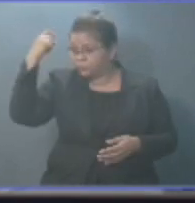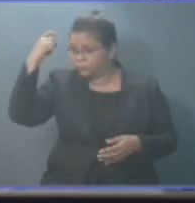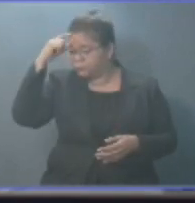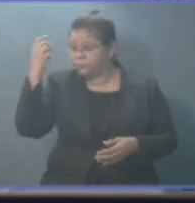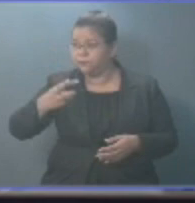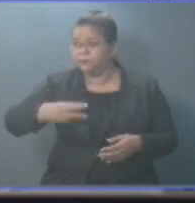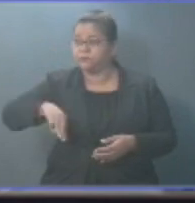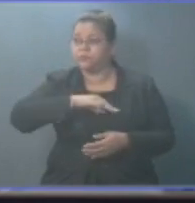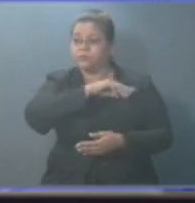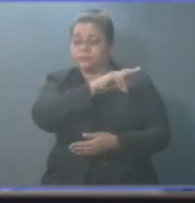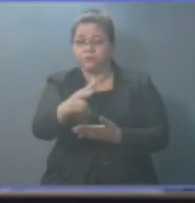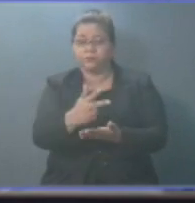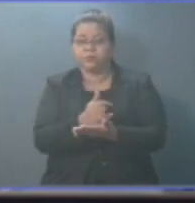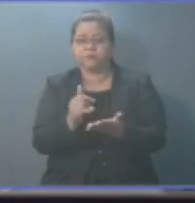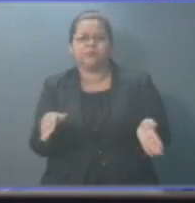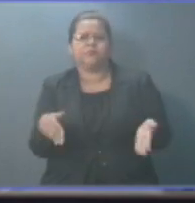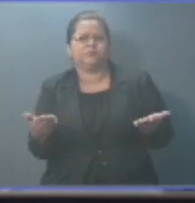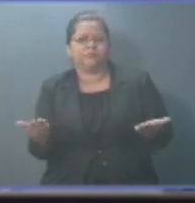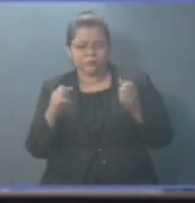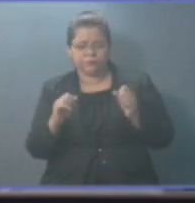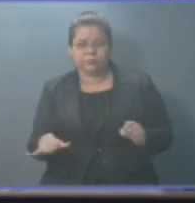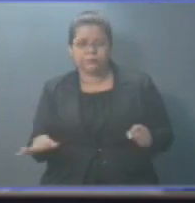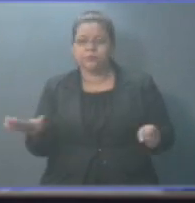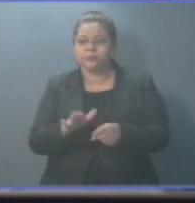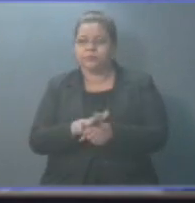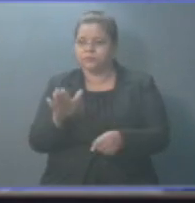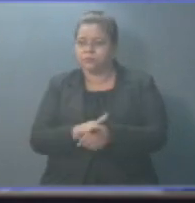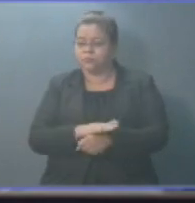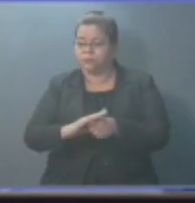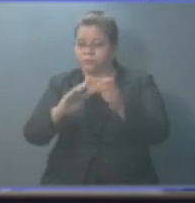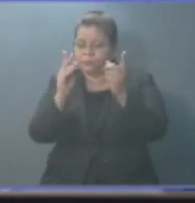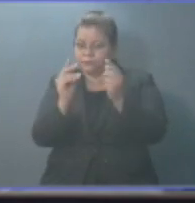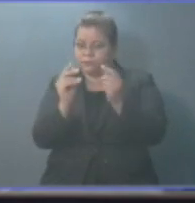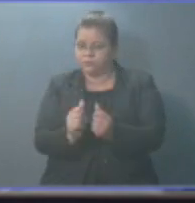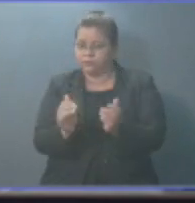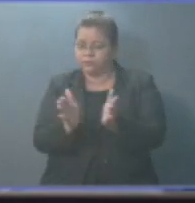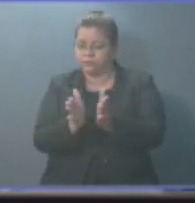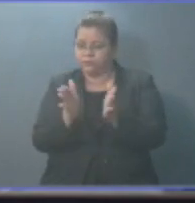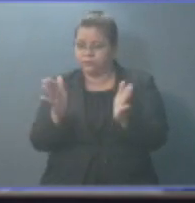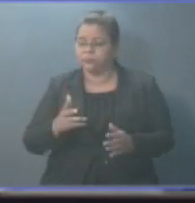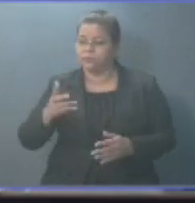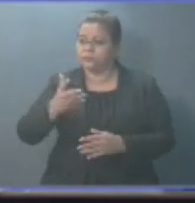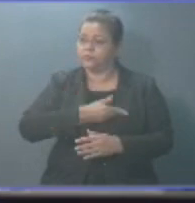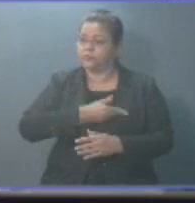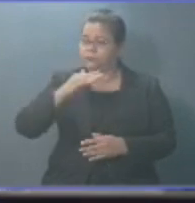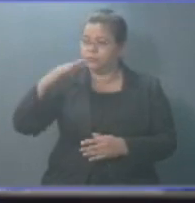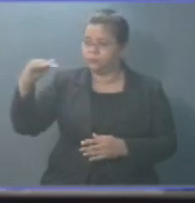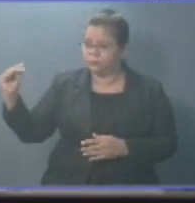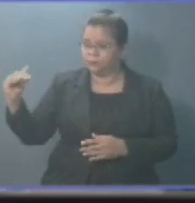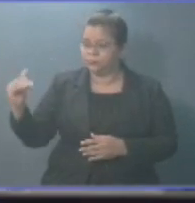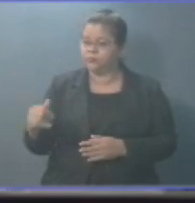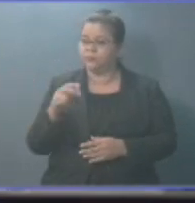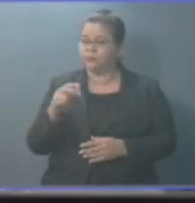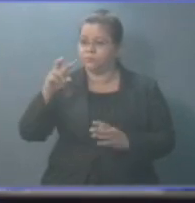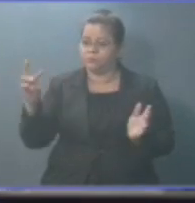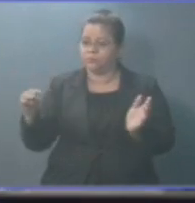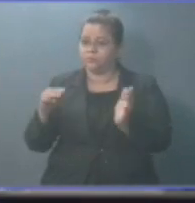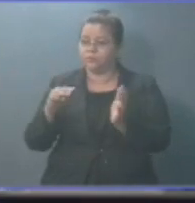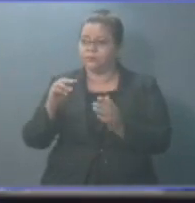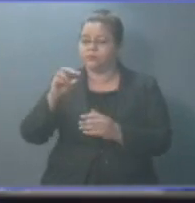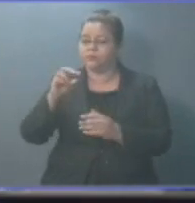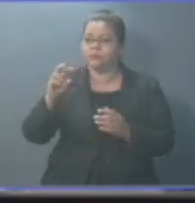Ministerio de Hacienda para que completara en el presupuesto general de la Nación correspondiente al